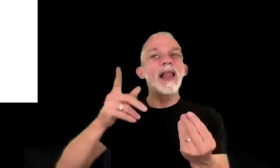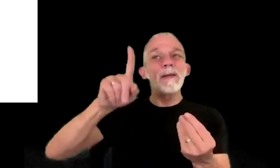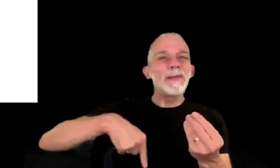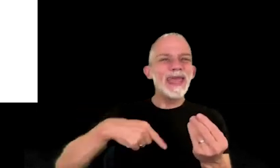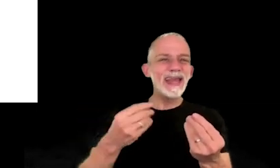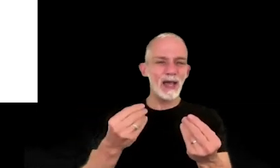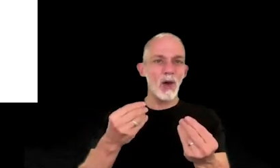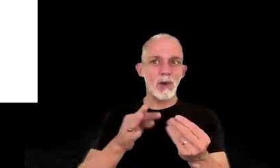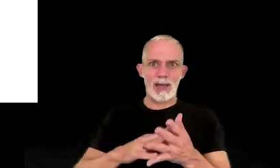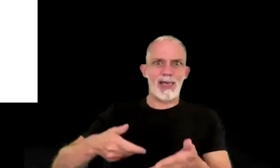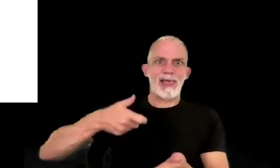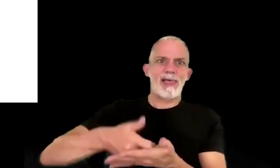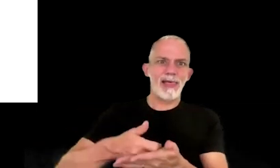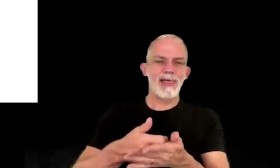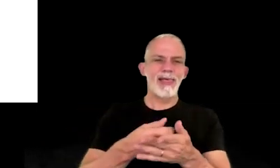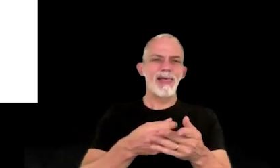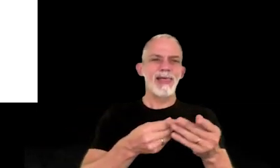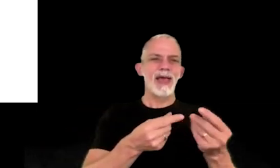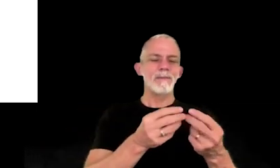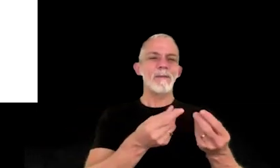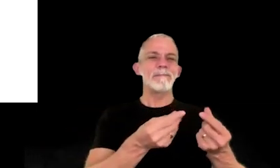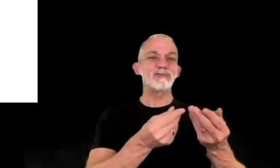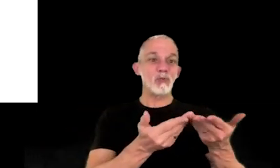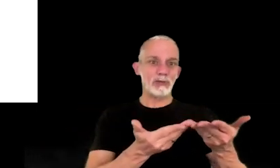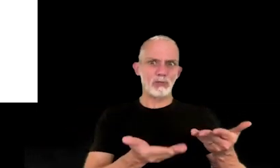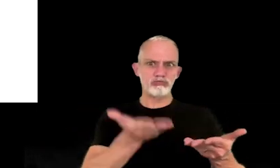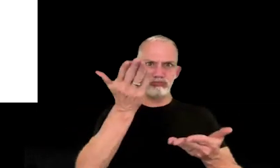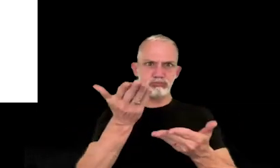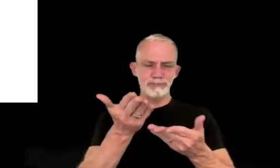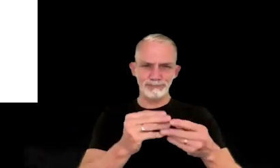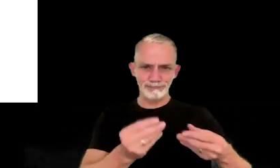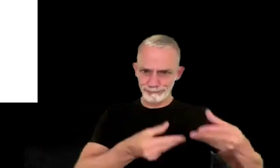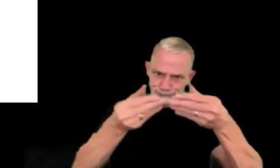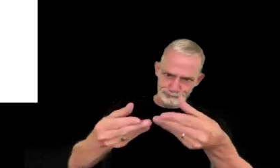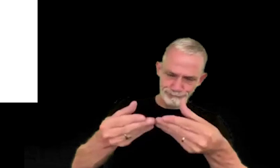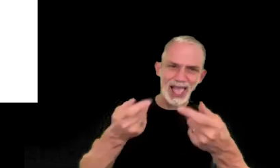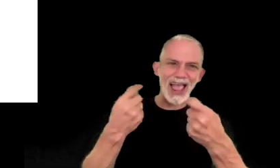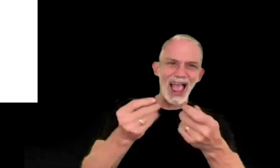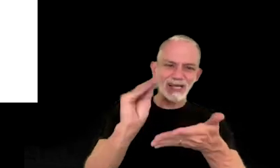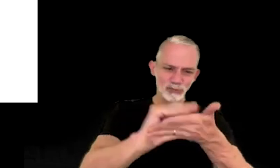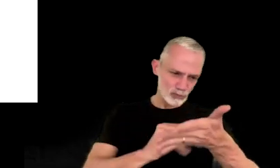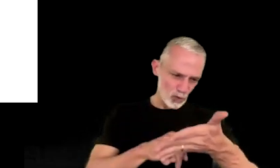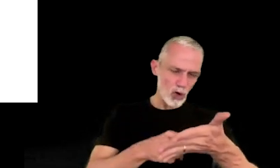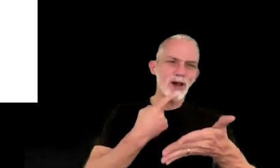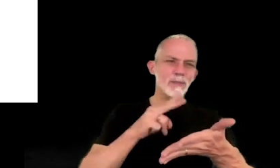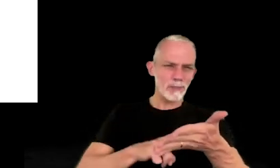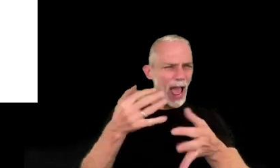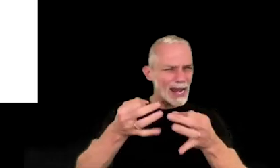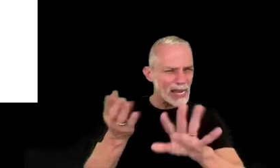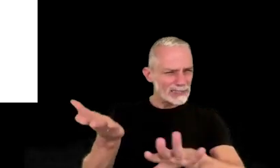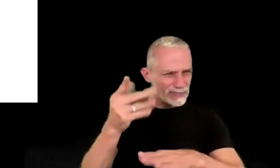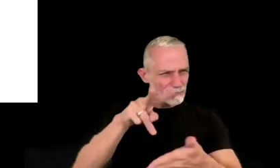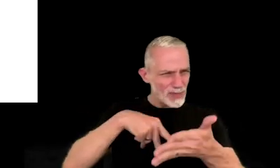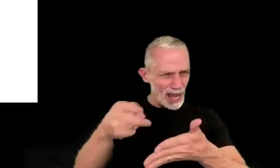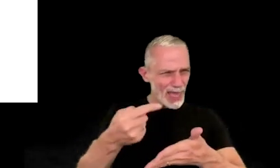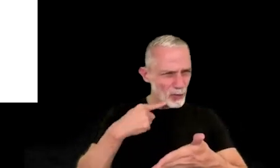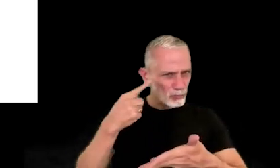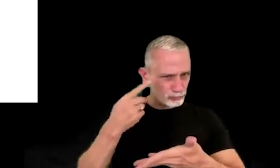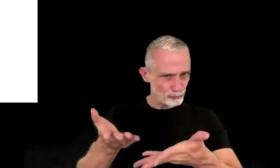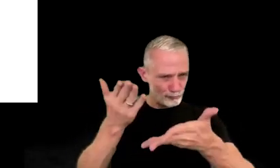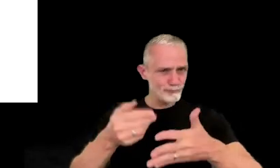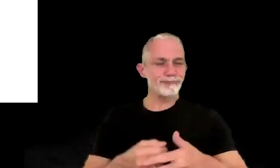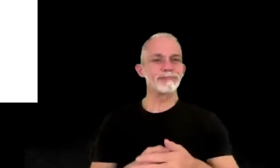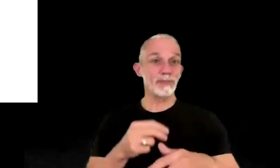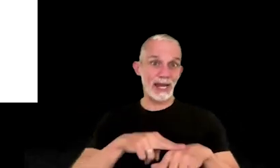la elevación del presupuesto. Cuando se eleva el presupuesto, hay un gasto tributario que les recomiendo analizarlo y leerlo,